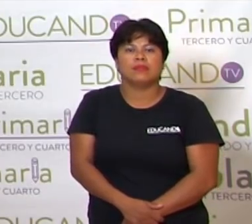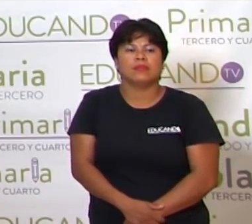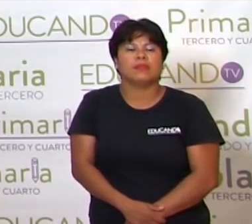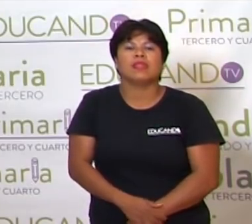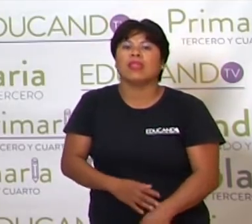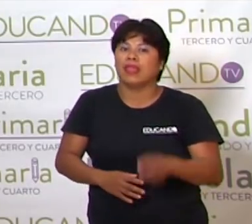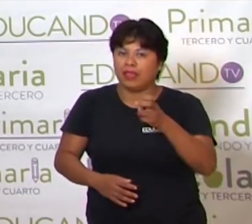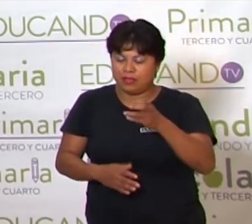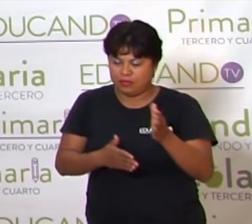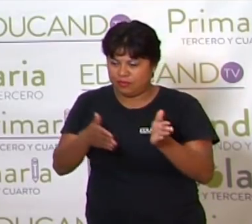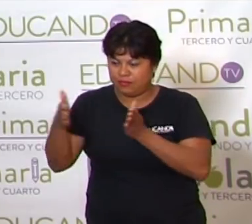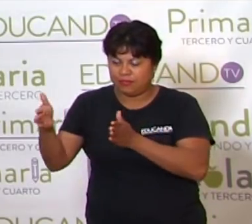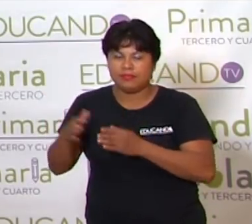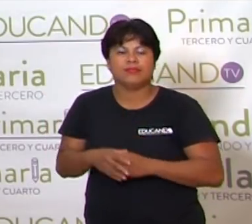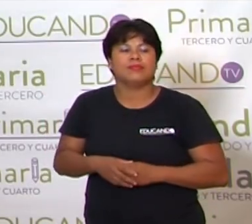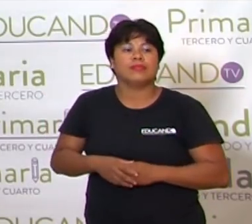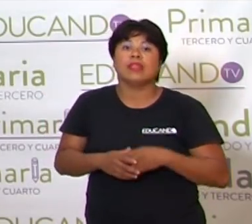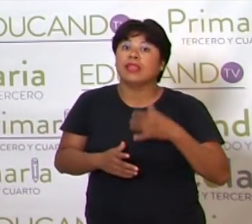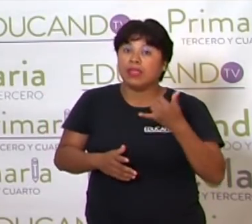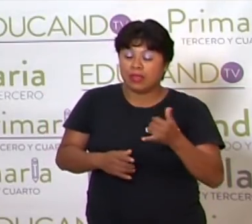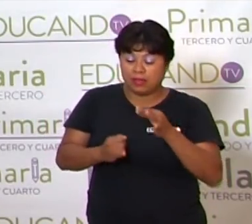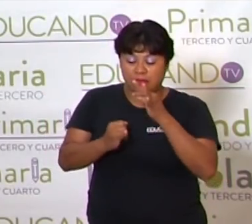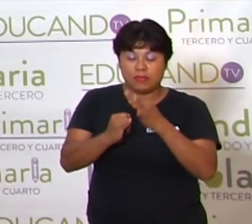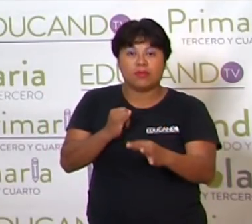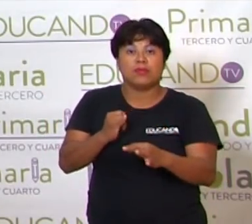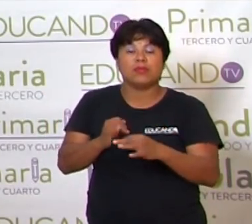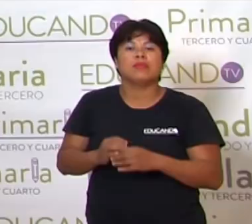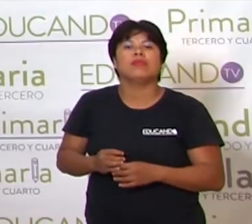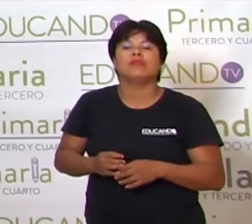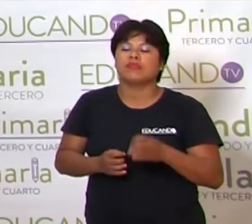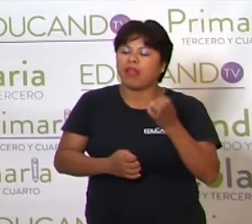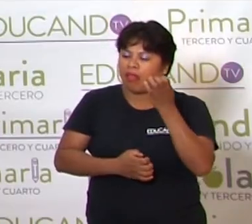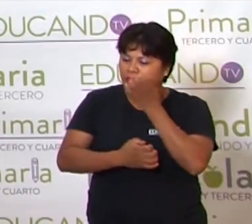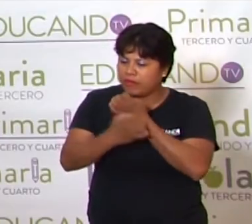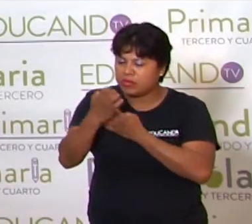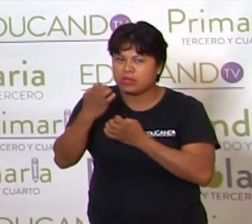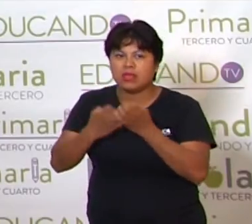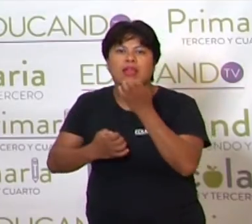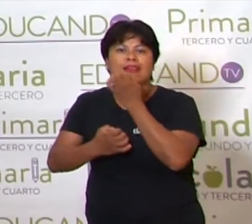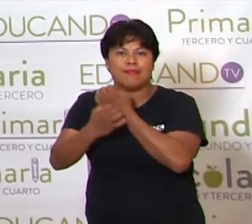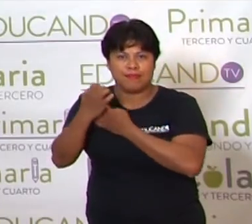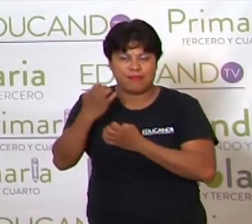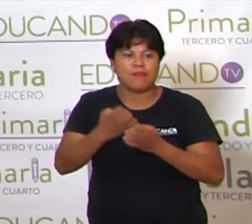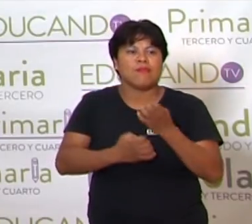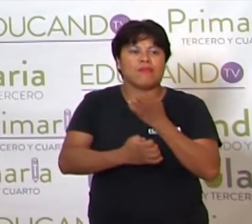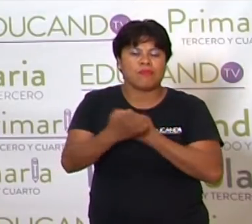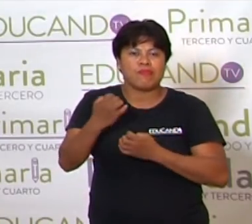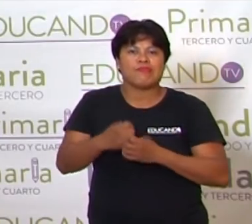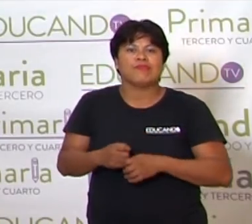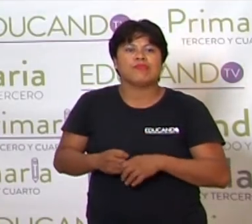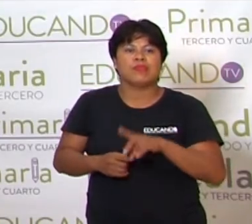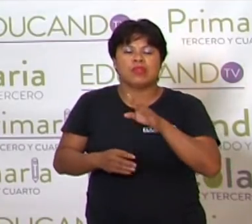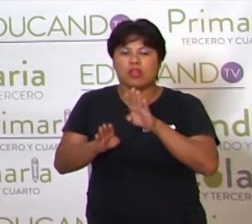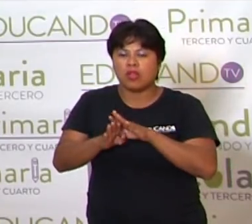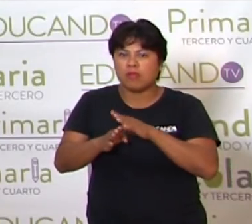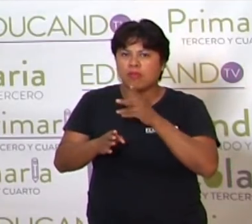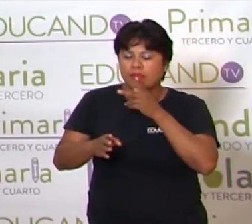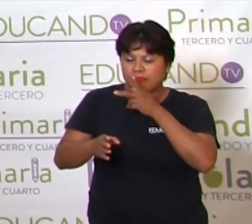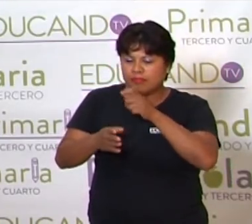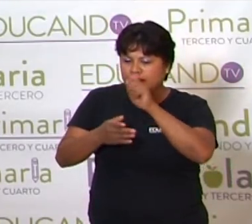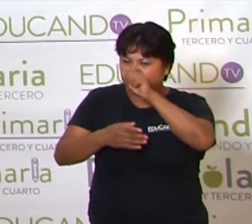es lo que sigue. Y por último, revisar la